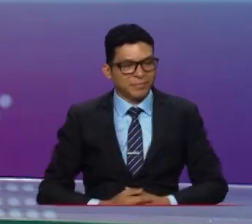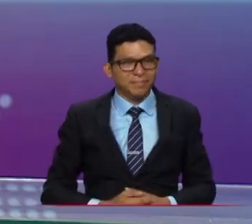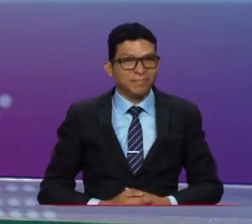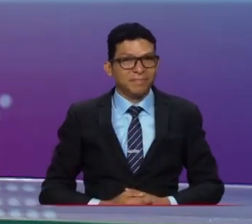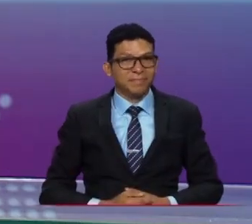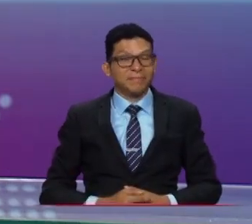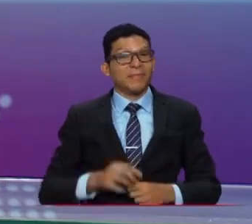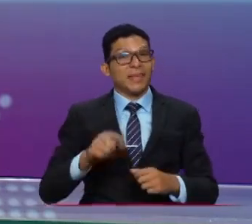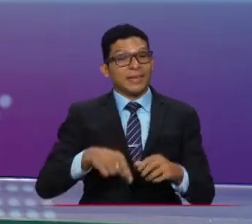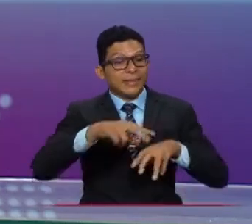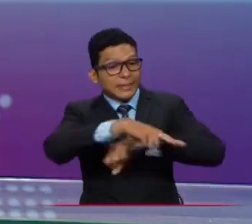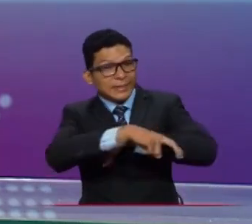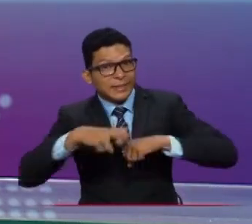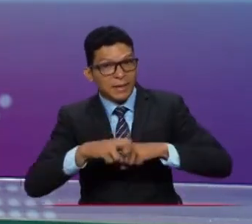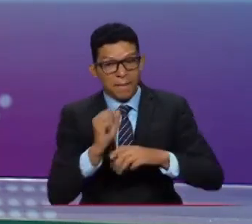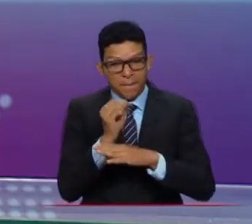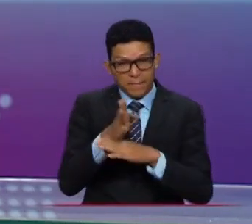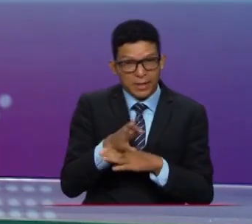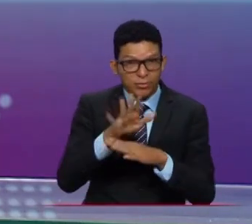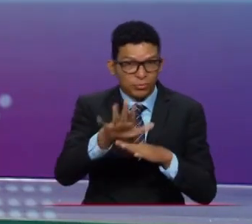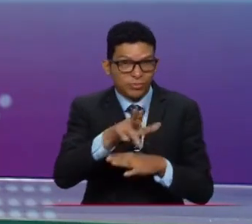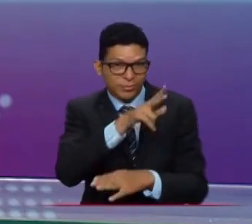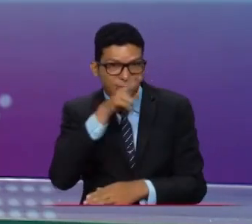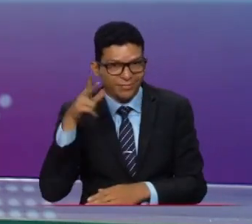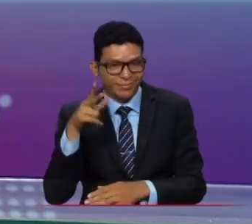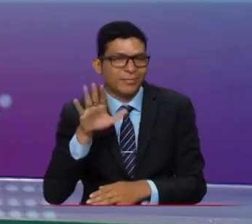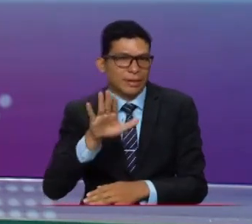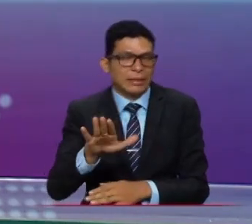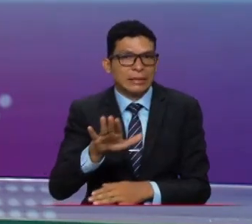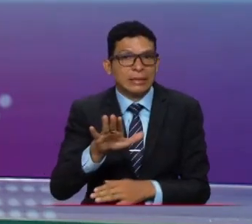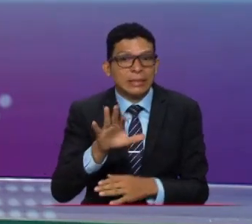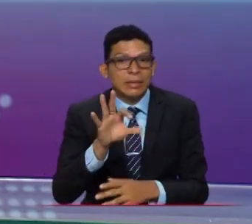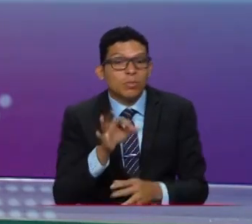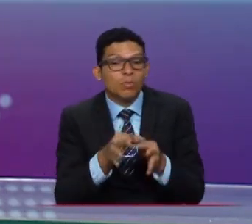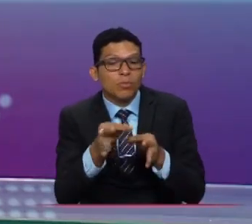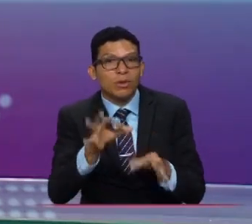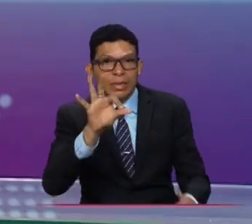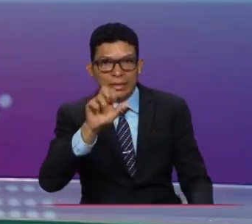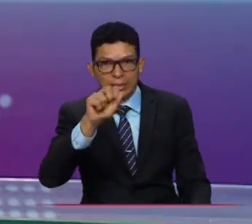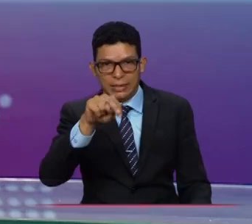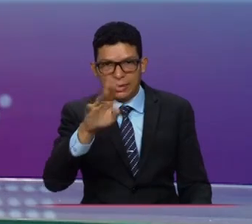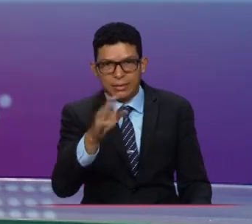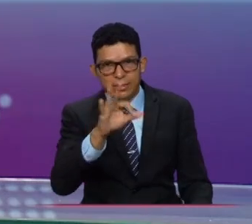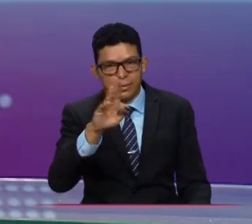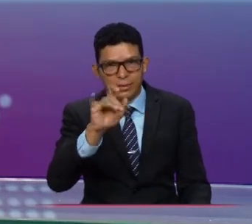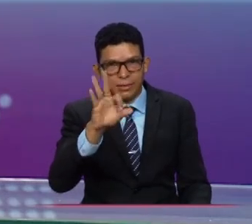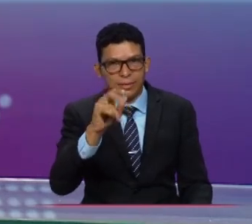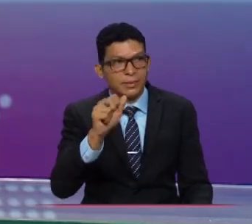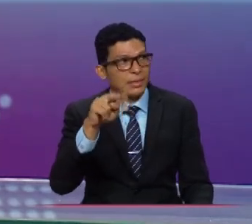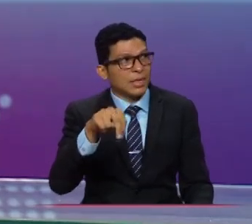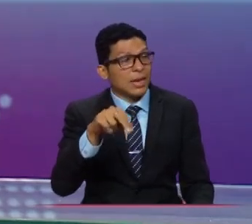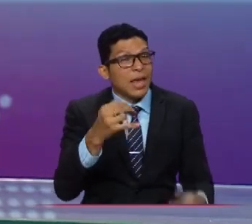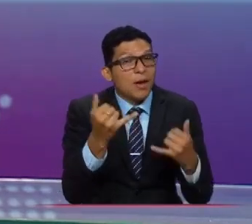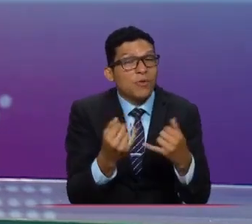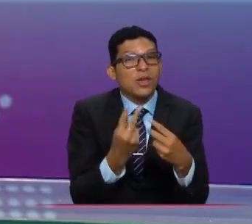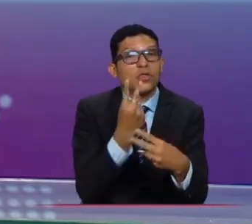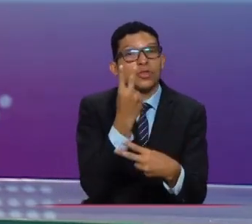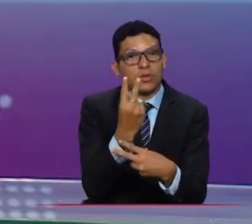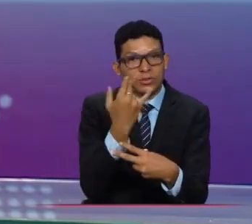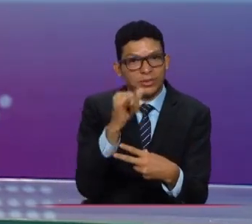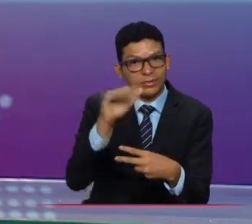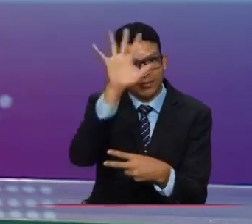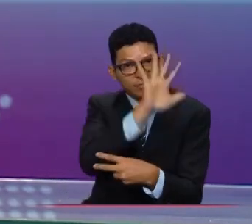con el asalto al banco Agrario este viernes en el municipio de San Sebastián cauca ya suman dos los casos reportados en este